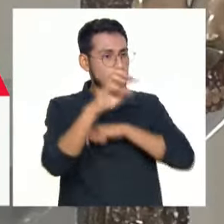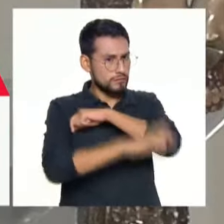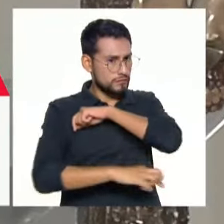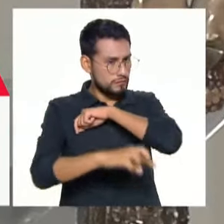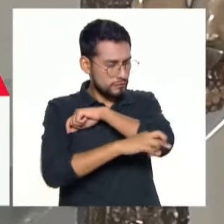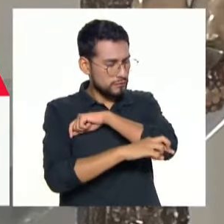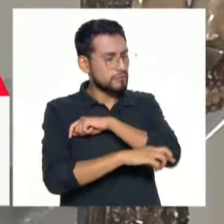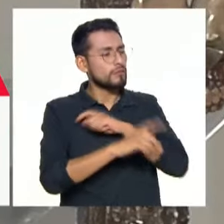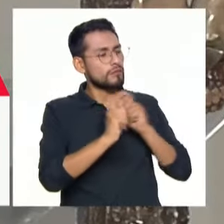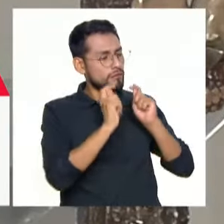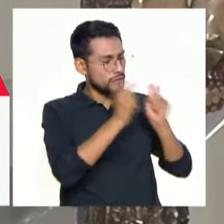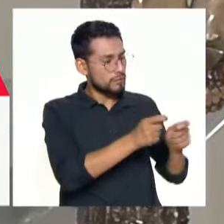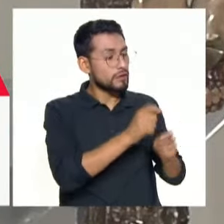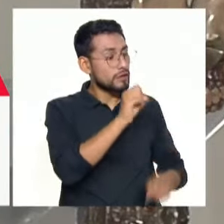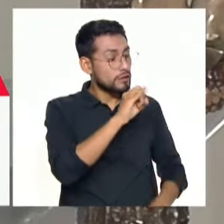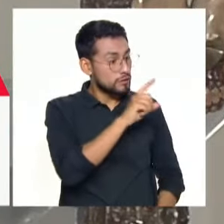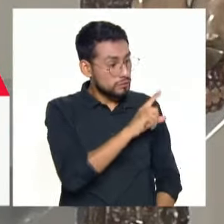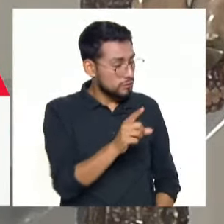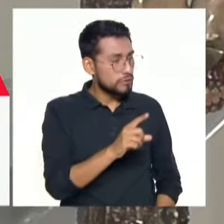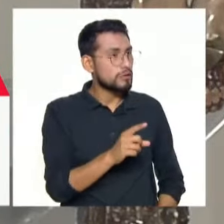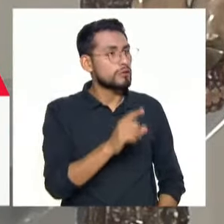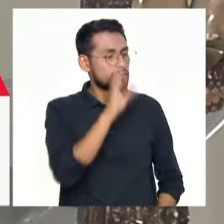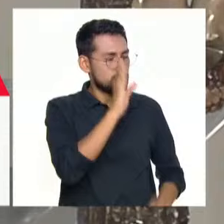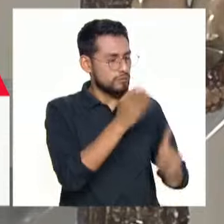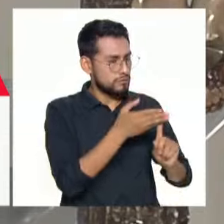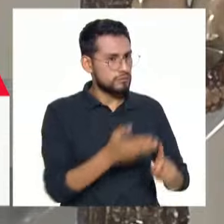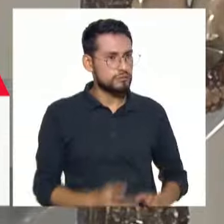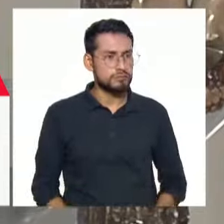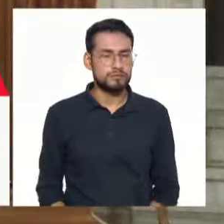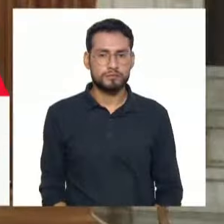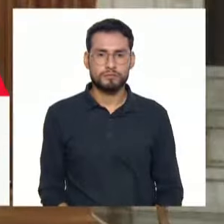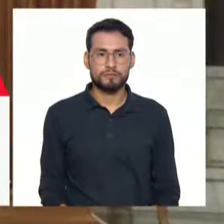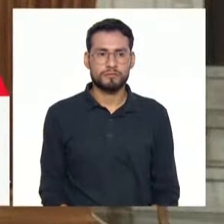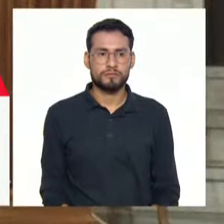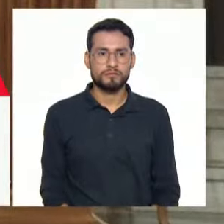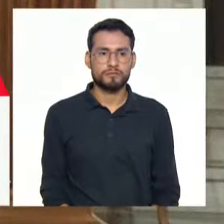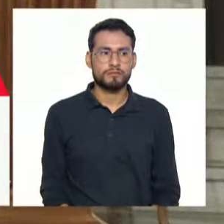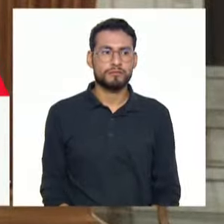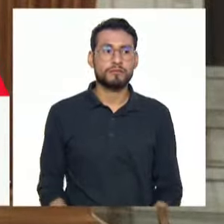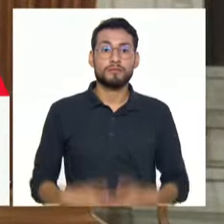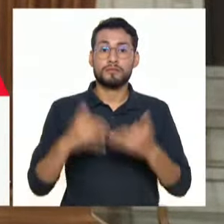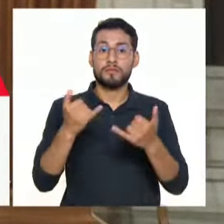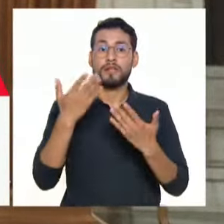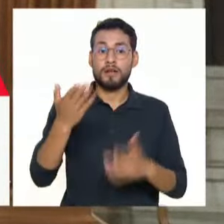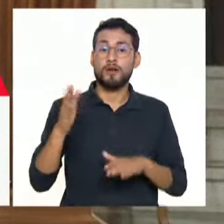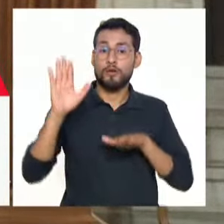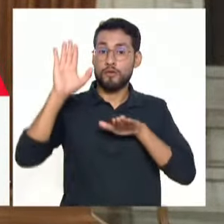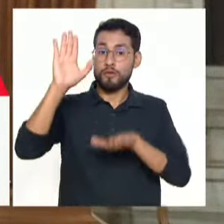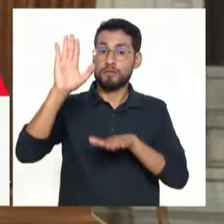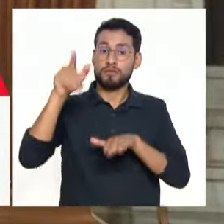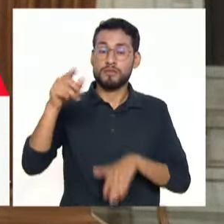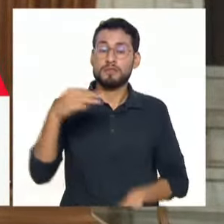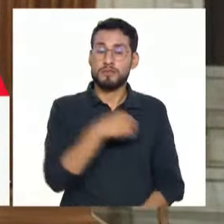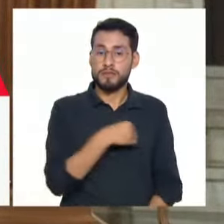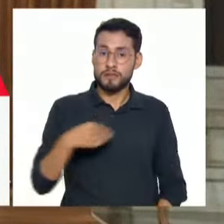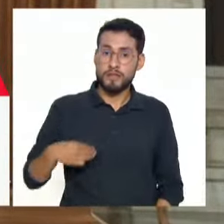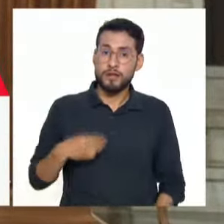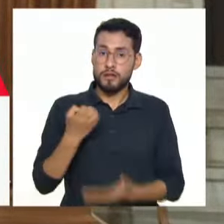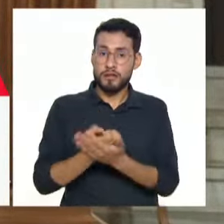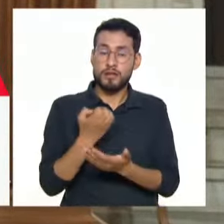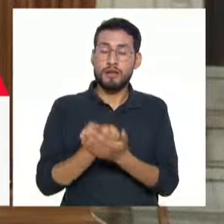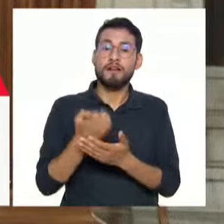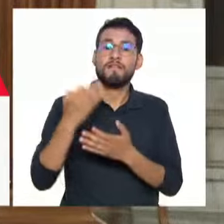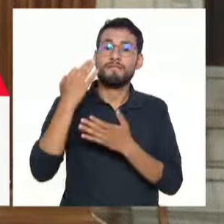la patria lo premien, y si no, se lo demanden. Ahí escuchamos la juramentación del ministro de Economía